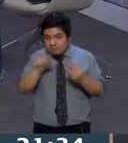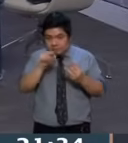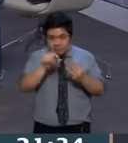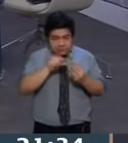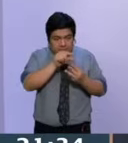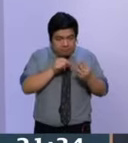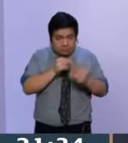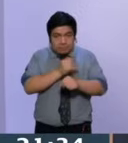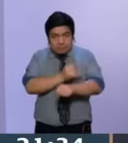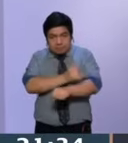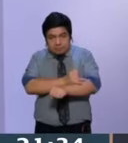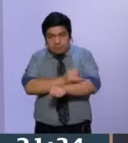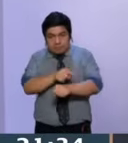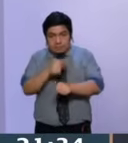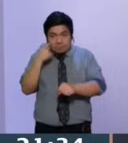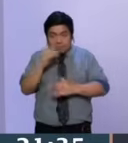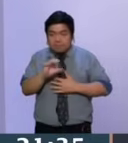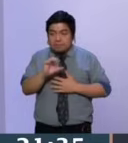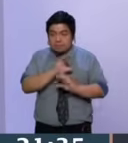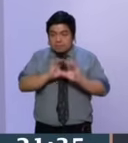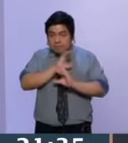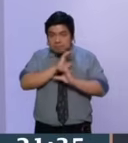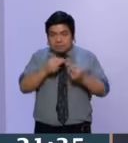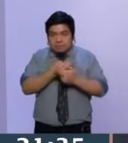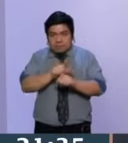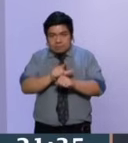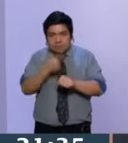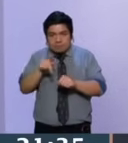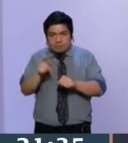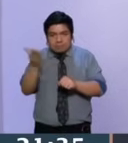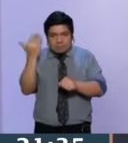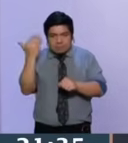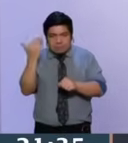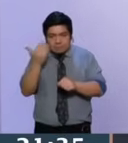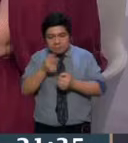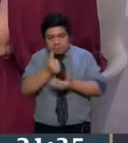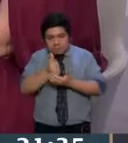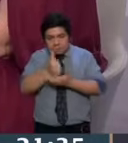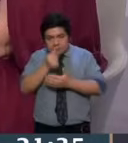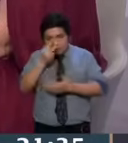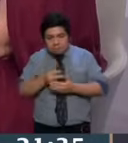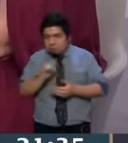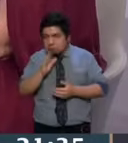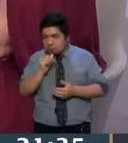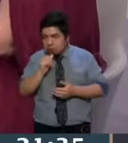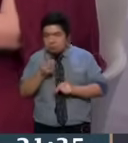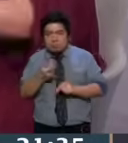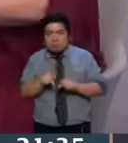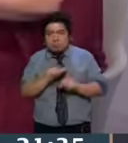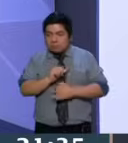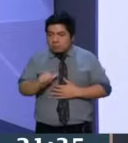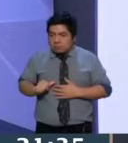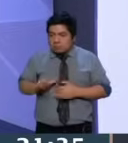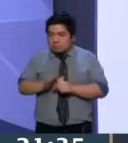Iztapalapa. Claudia lo está proponiendo a nivel nacional cuando nunca se atrevió a ejercerlo a nivel local. Pero O ¿cuál sea, no se atrevió? ¿en qué otra alcaldía aparte de